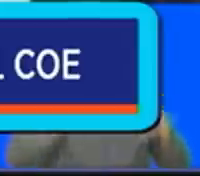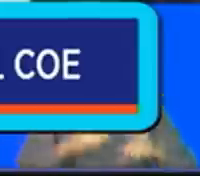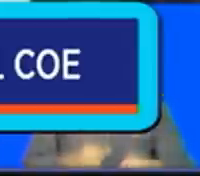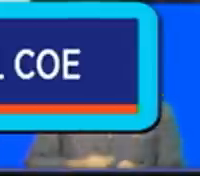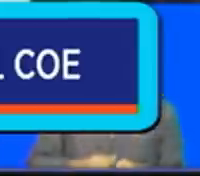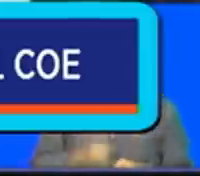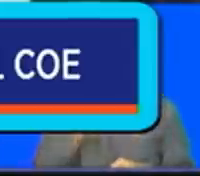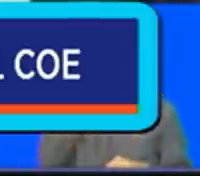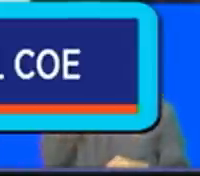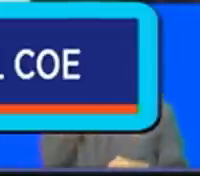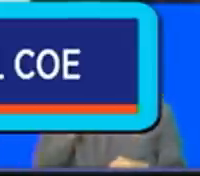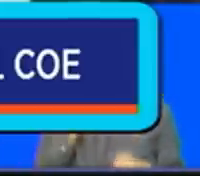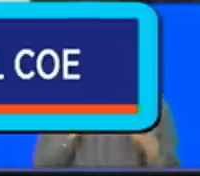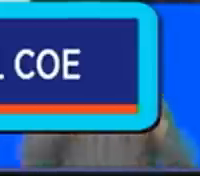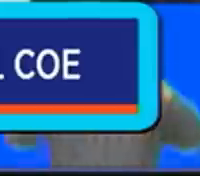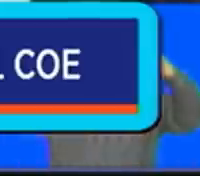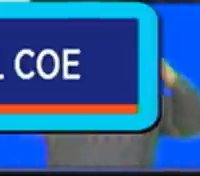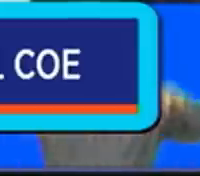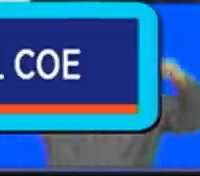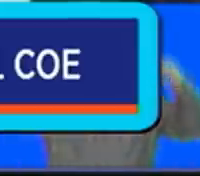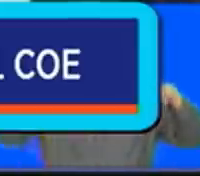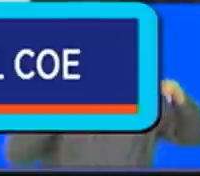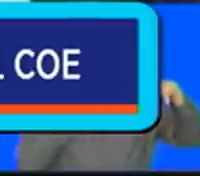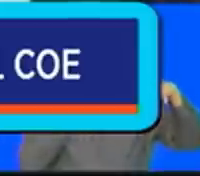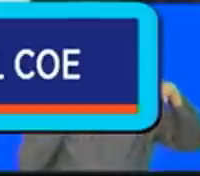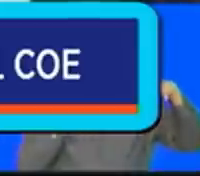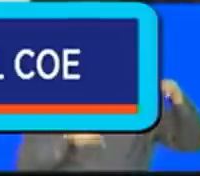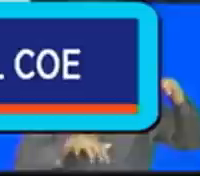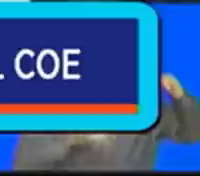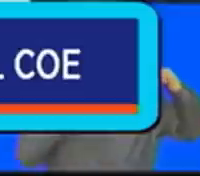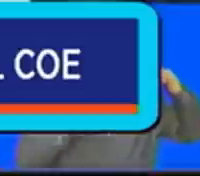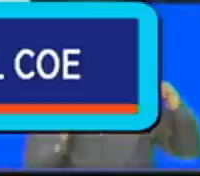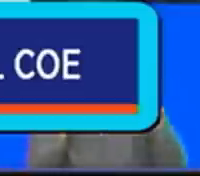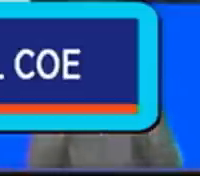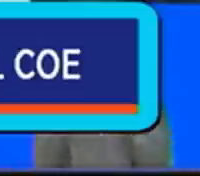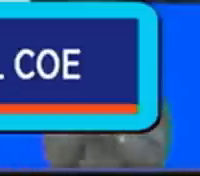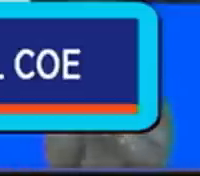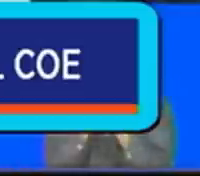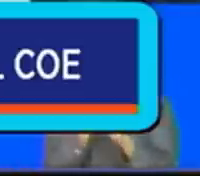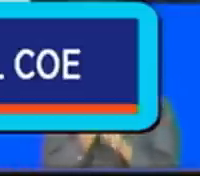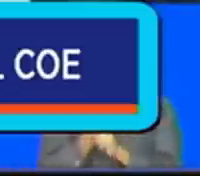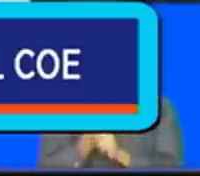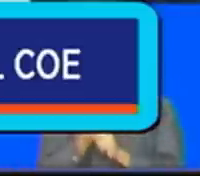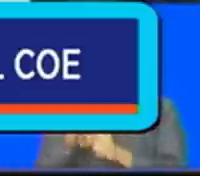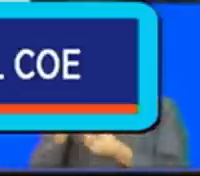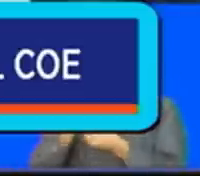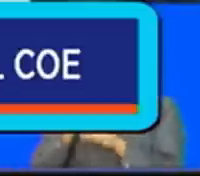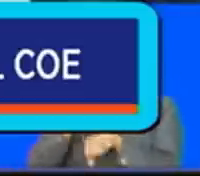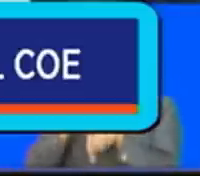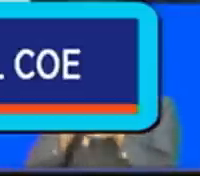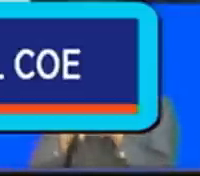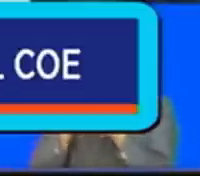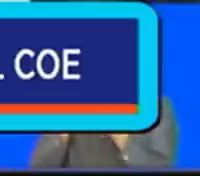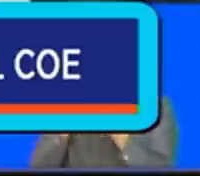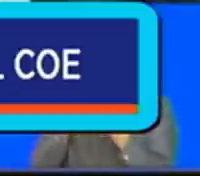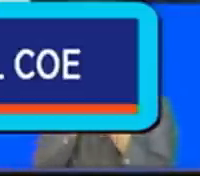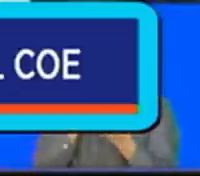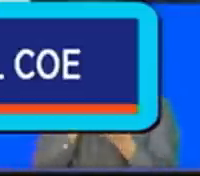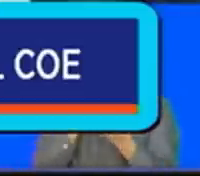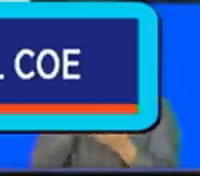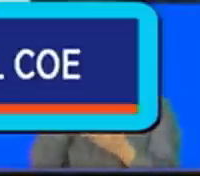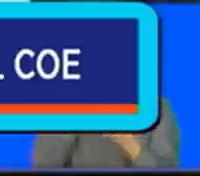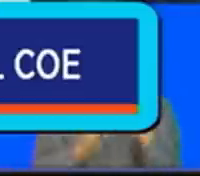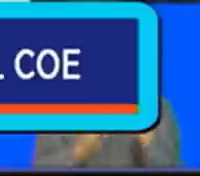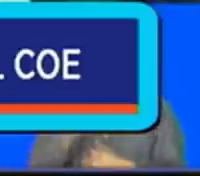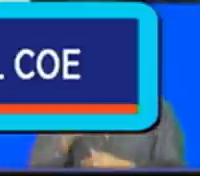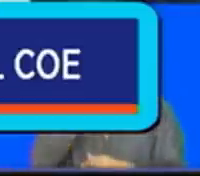La milimetría de lluvia asociada a este evento, según las proyecciones de la ONAMED, podría alcanzar en algunos puntos más de